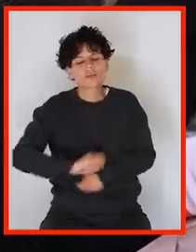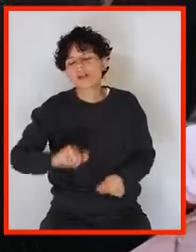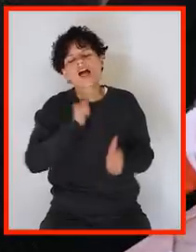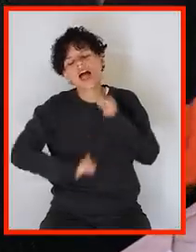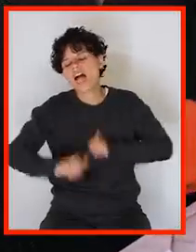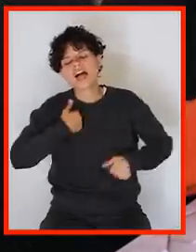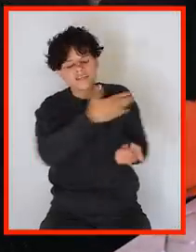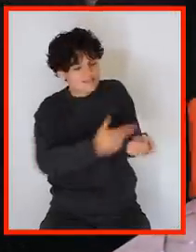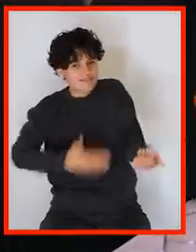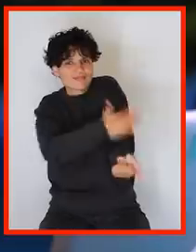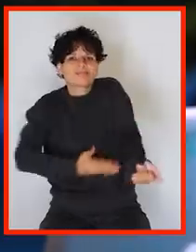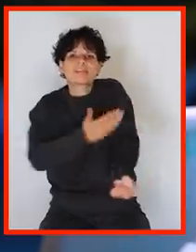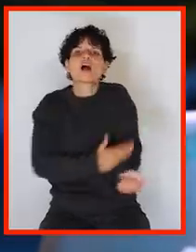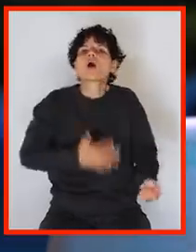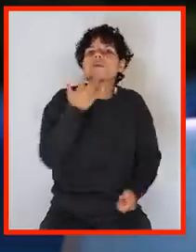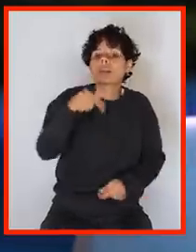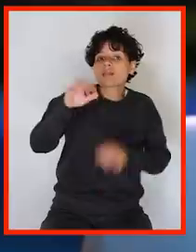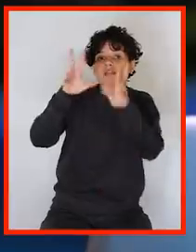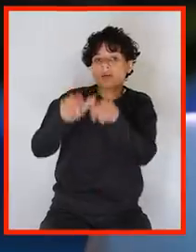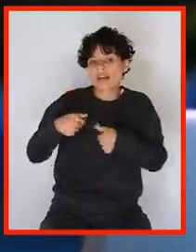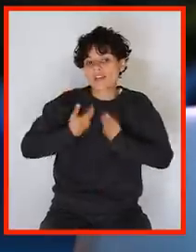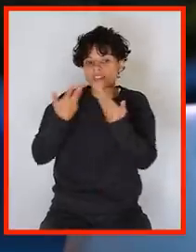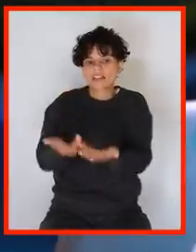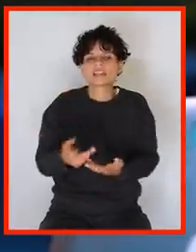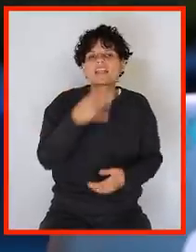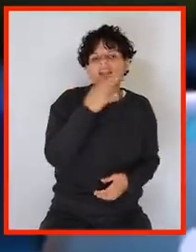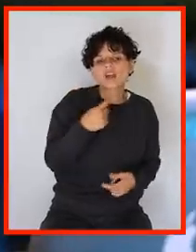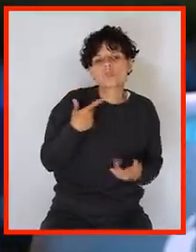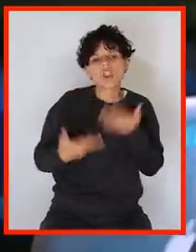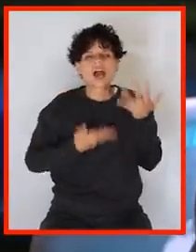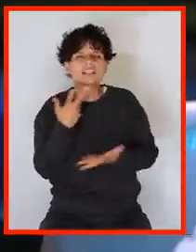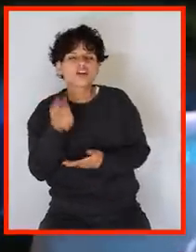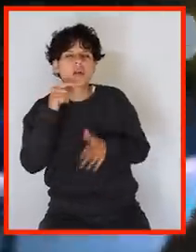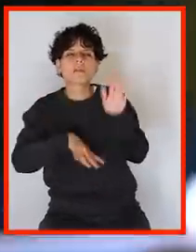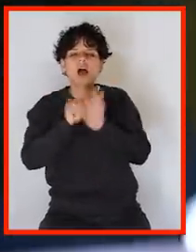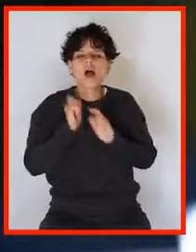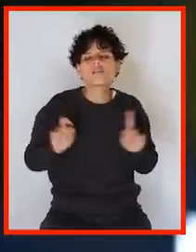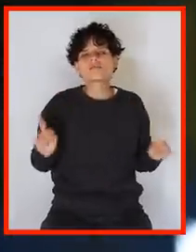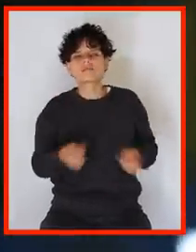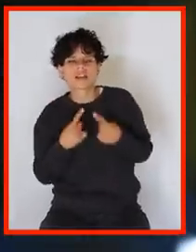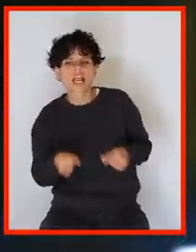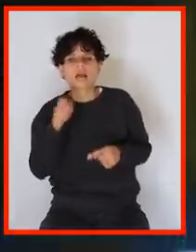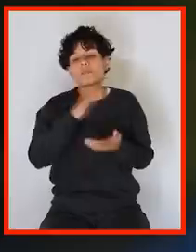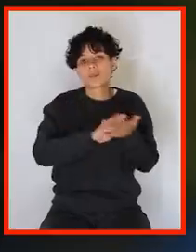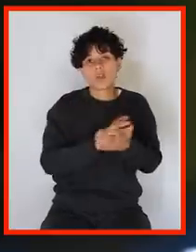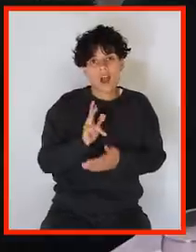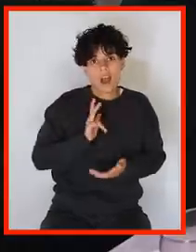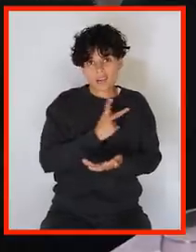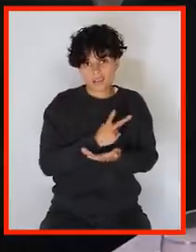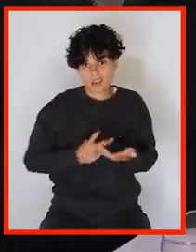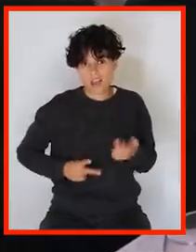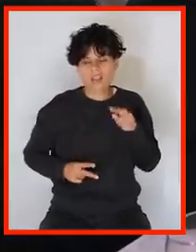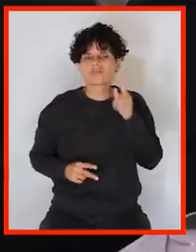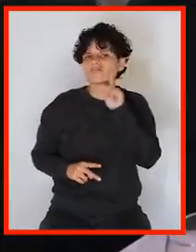Pero ¿por qué? Este, ¿por qué? Porque este es un tema que yo hice para mi familia, po. Ahí me dicen como, hazle un remix, como meter al arte elegante o